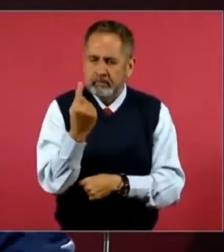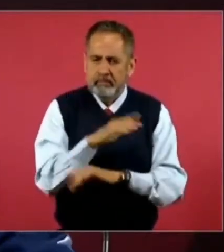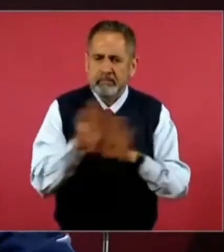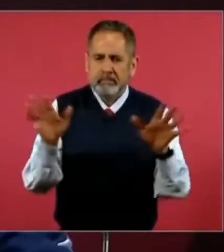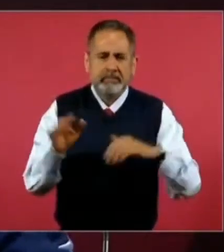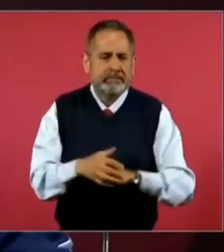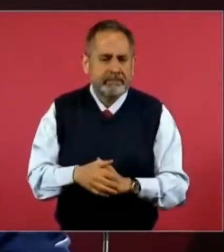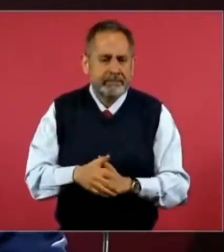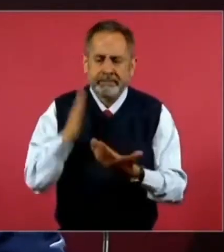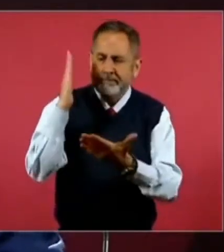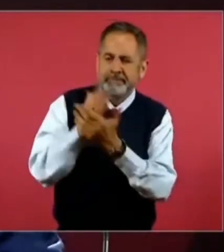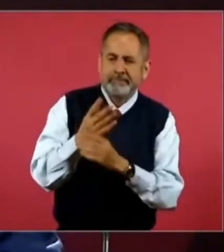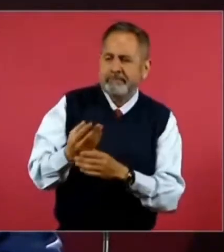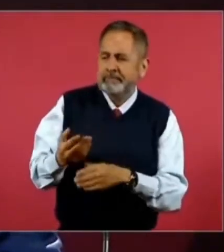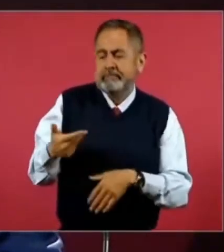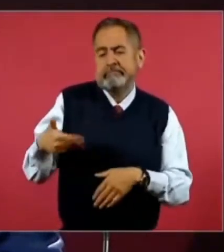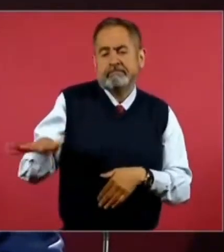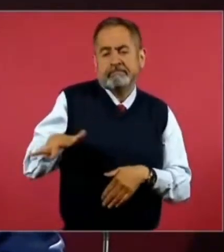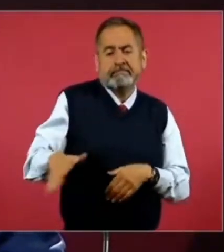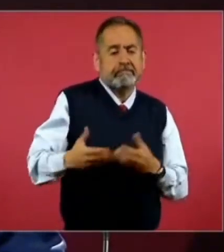Ya basta de clasismo.